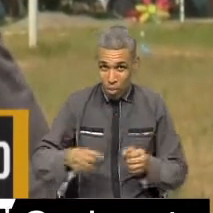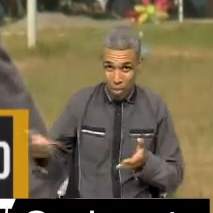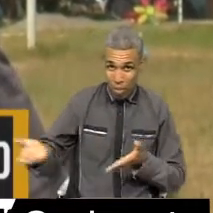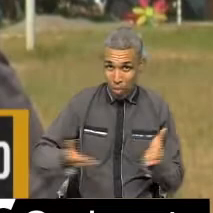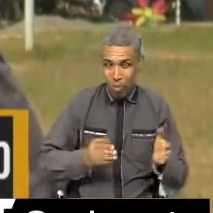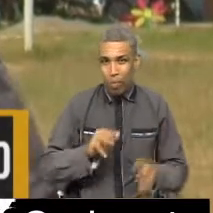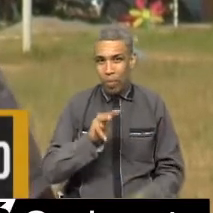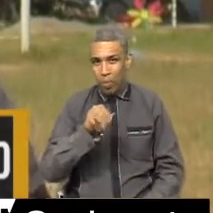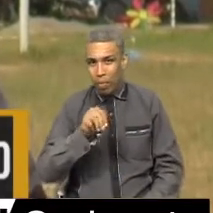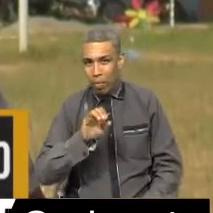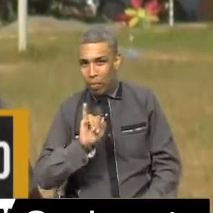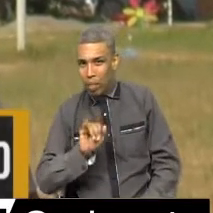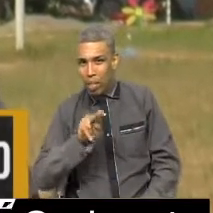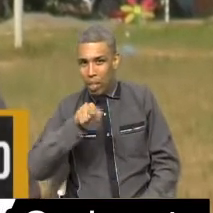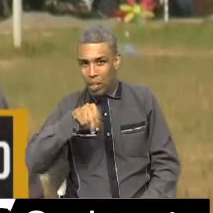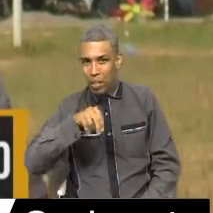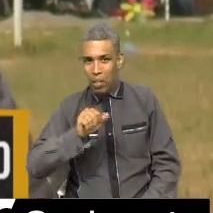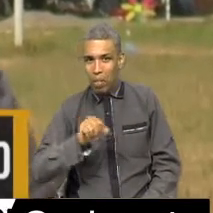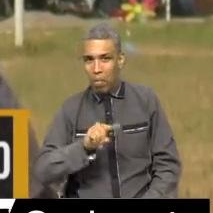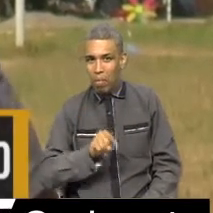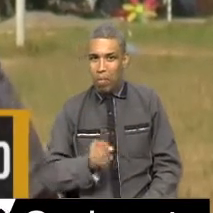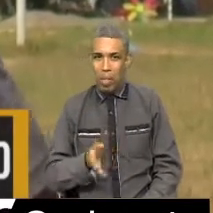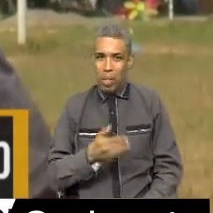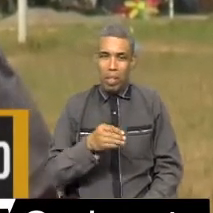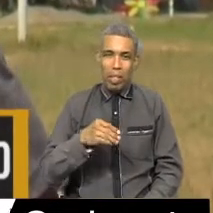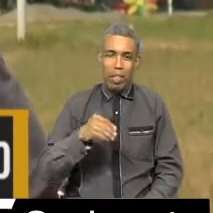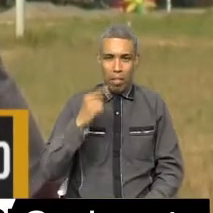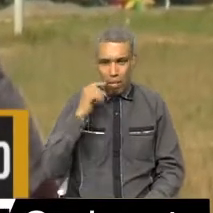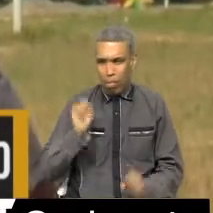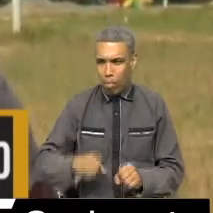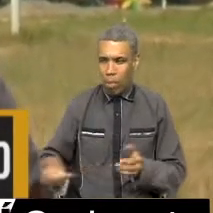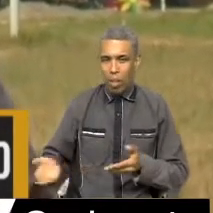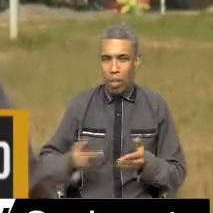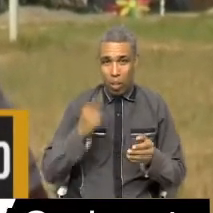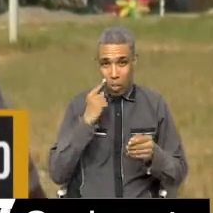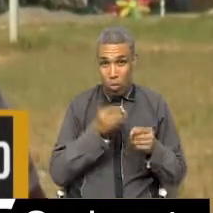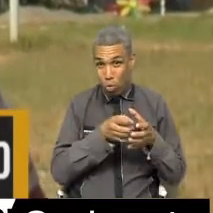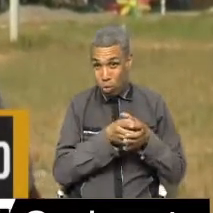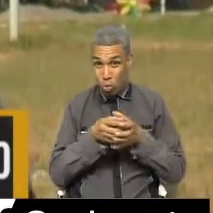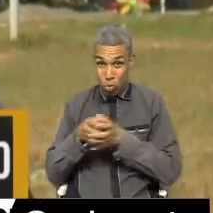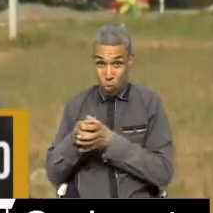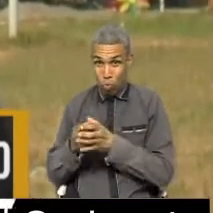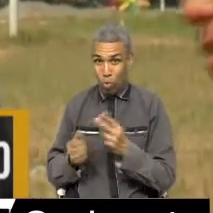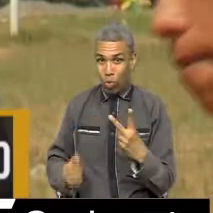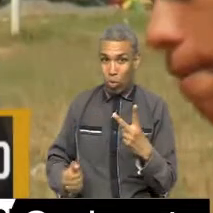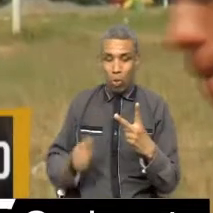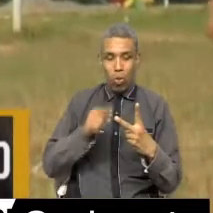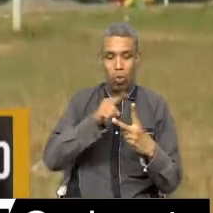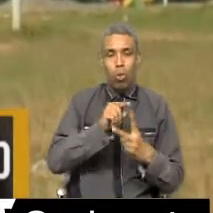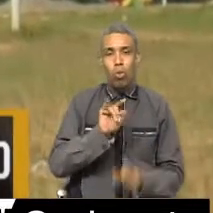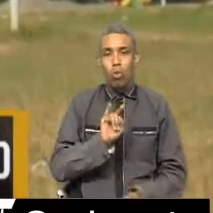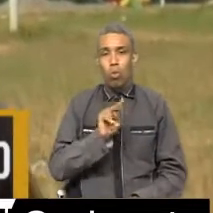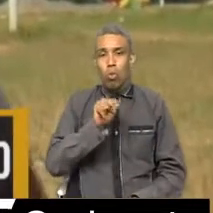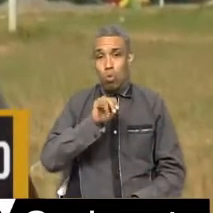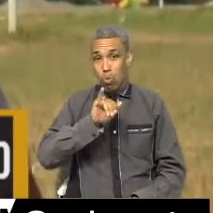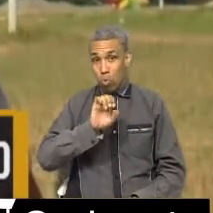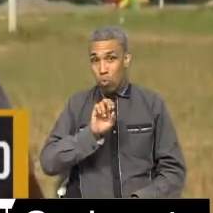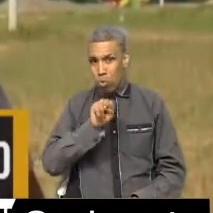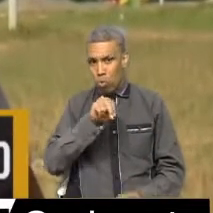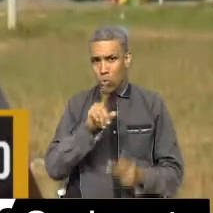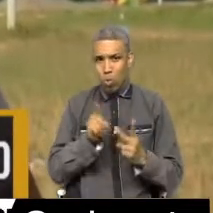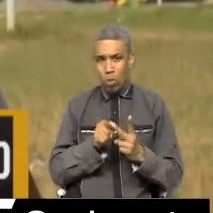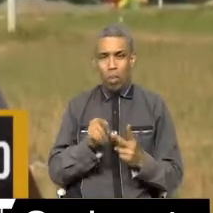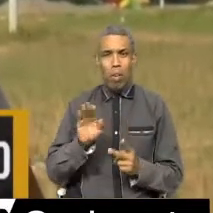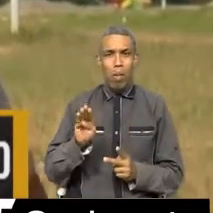el grupo Unión Barranca y Talento, que son, estamos uniéndonos ahí. Entonces para que tengan ese